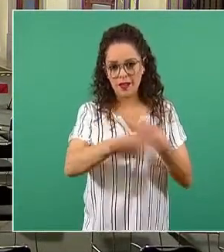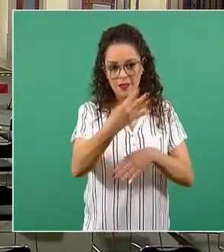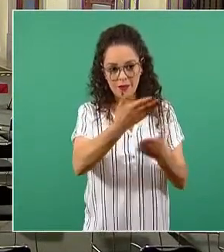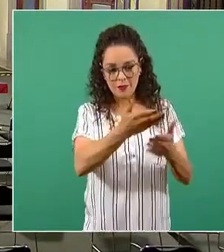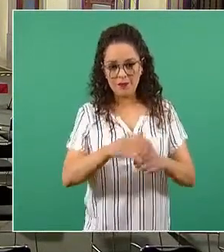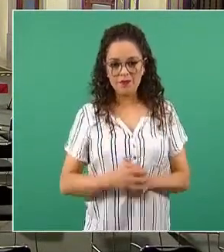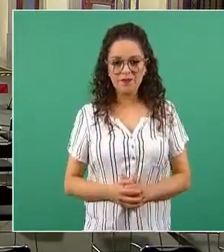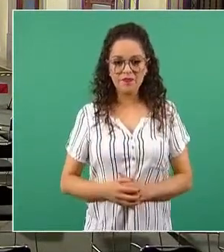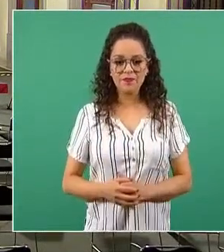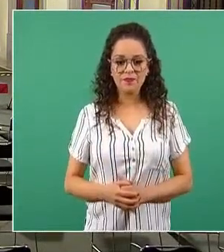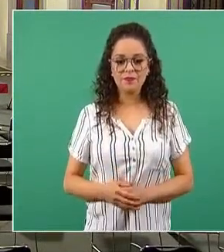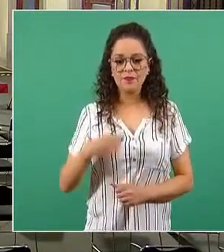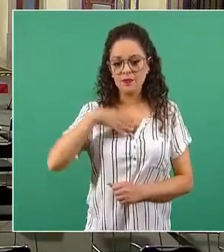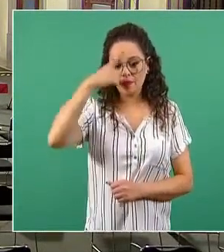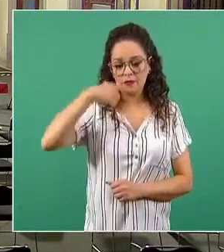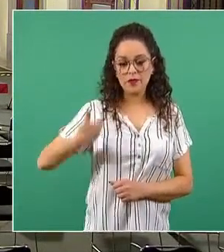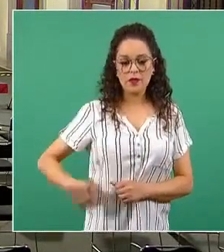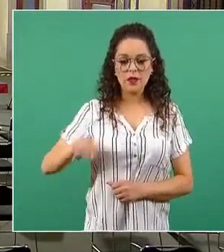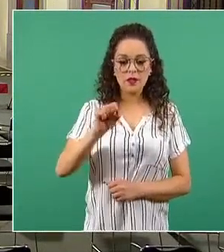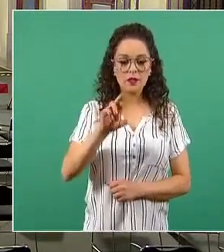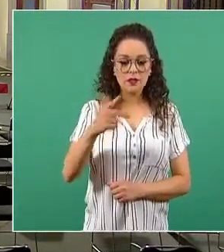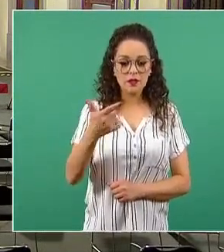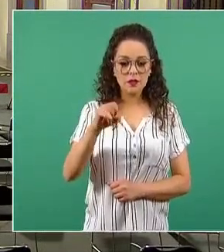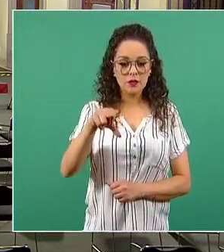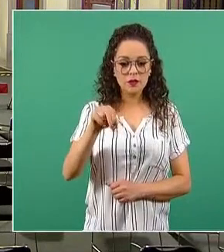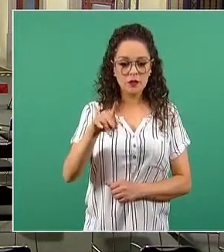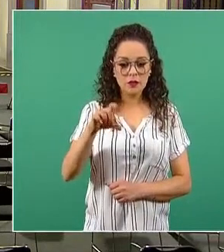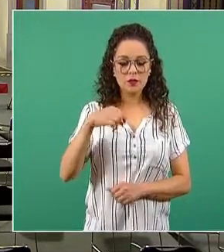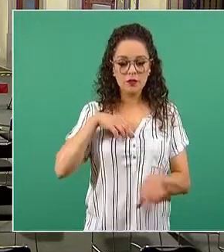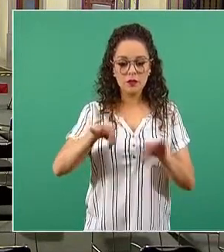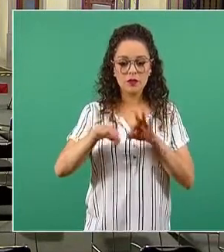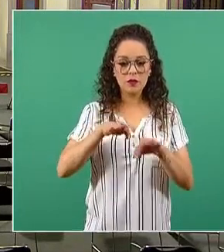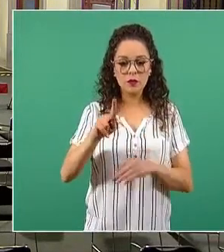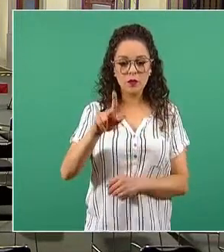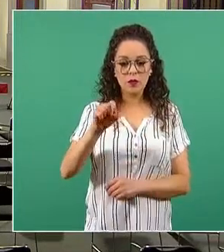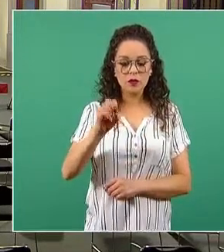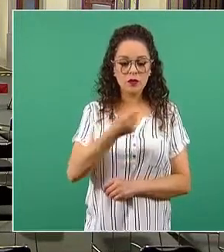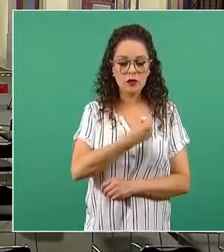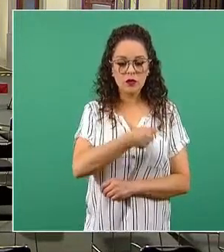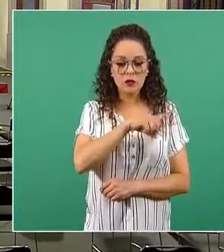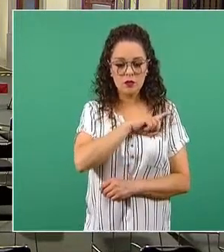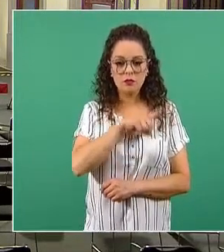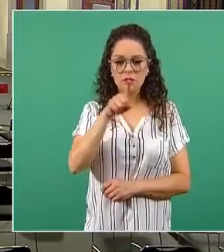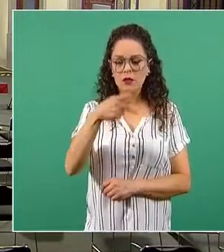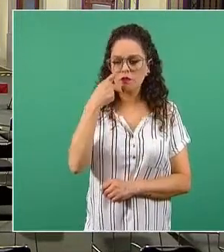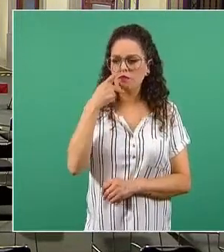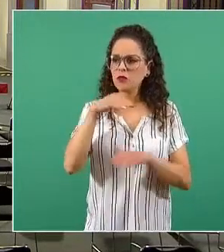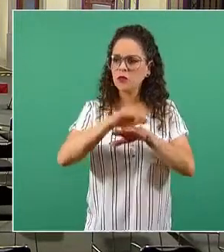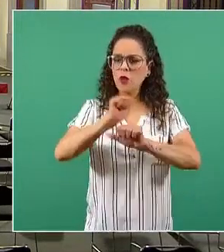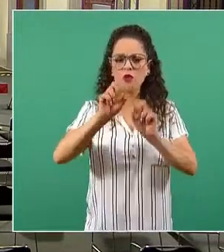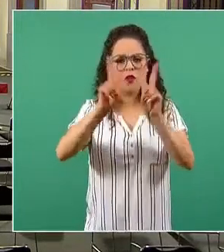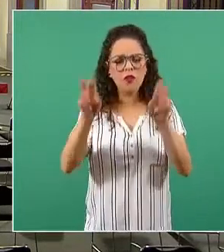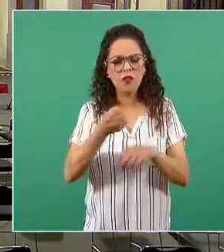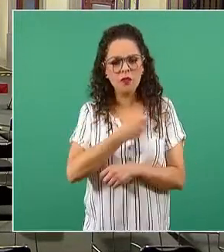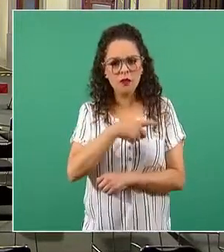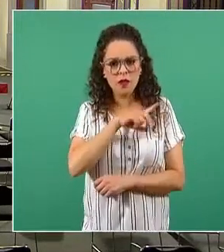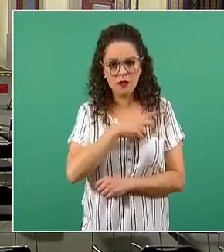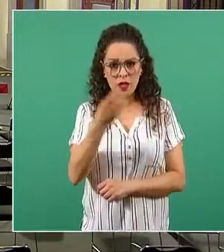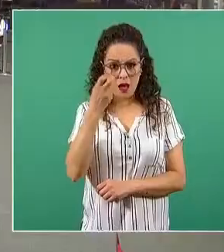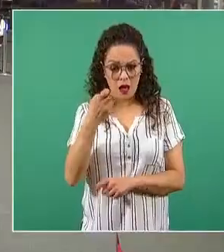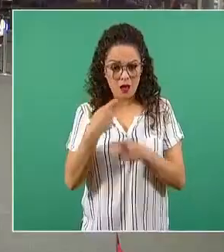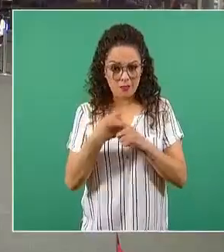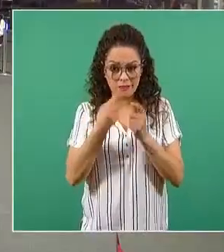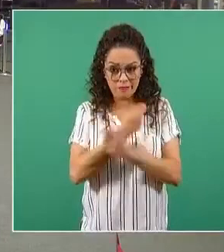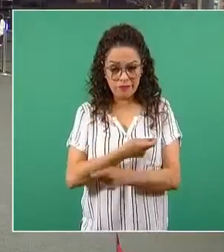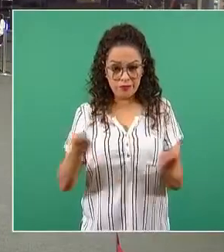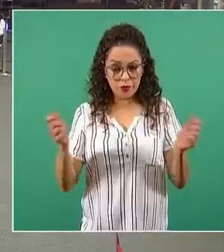Buenas noches, Sergio Noble, de Pulso Saludable. Doctor Gatell, mencionaba usted otros temas de salud. ¿Estos serán dados a conocer a